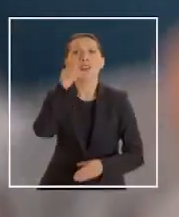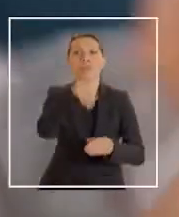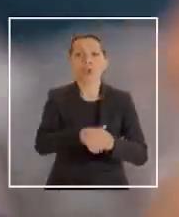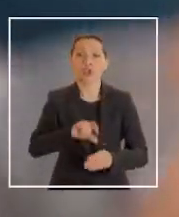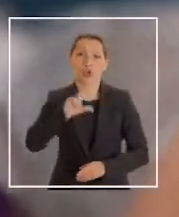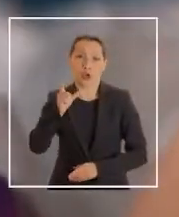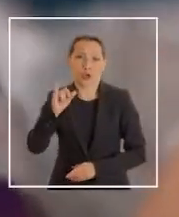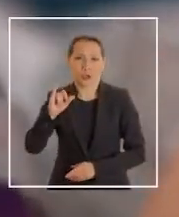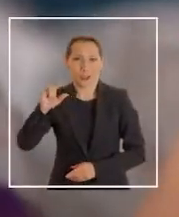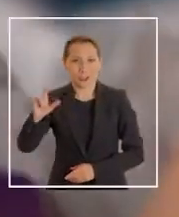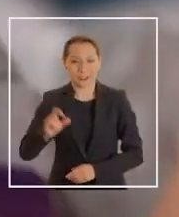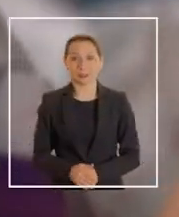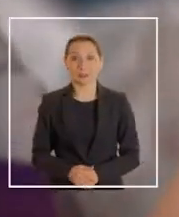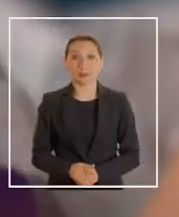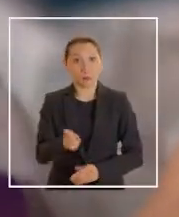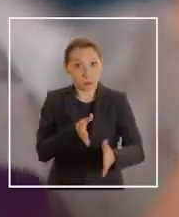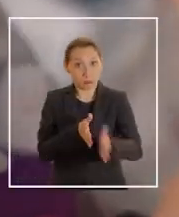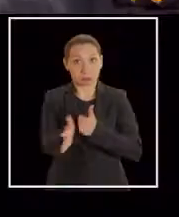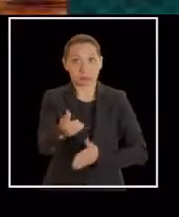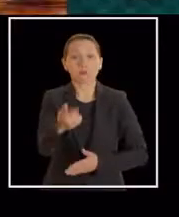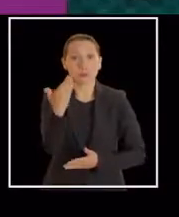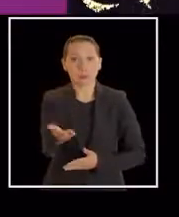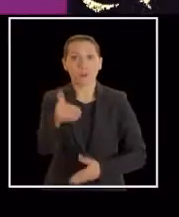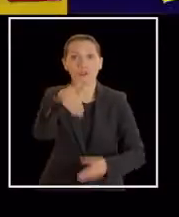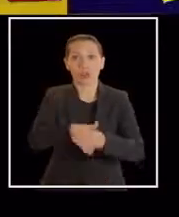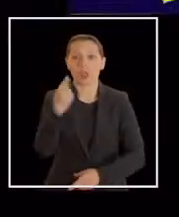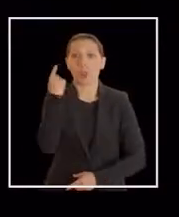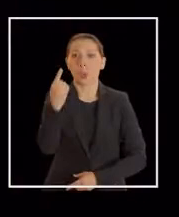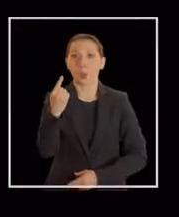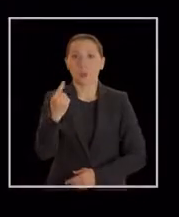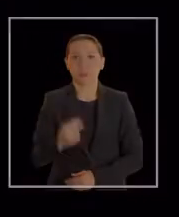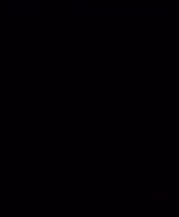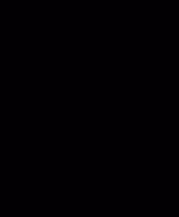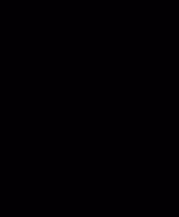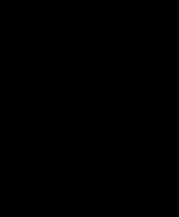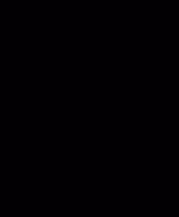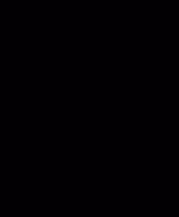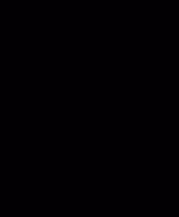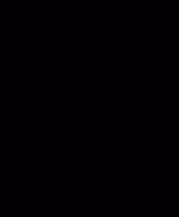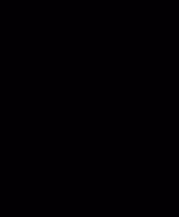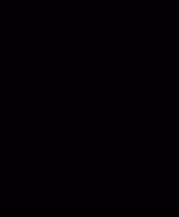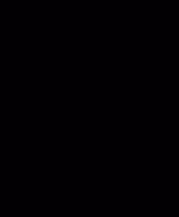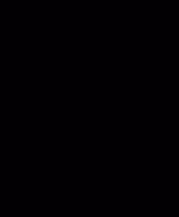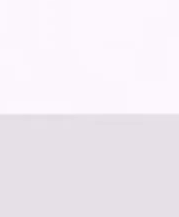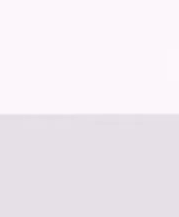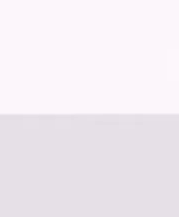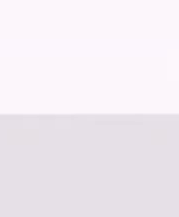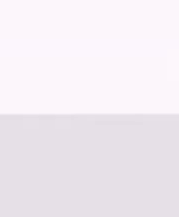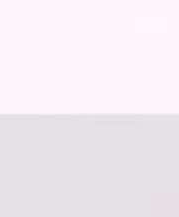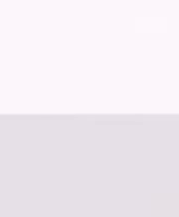¿Y este por quién va a votar? Atrévete. Vota 1.